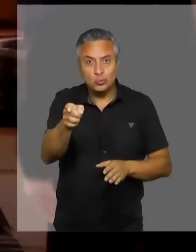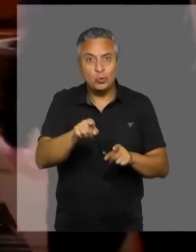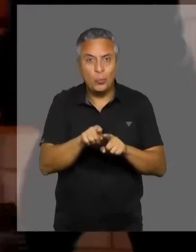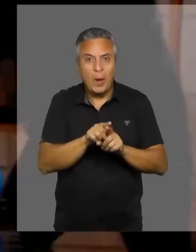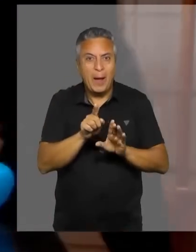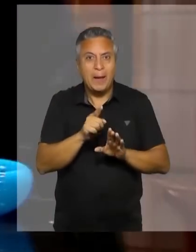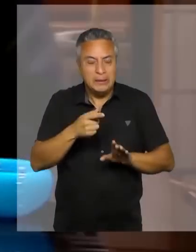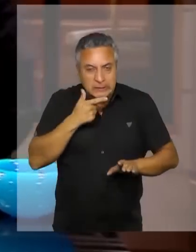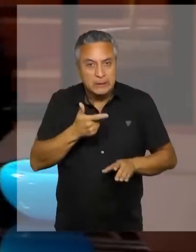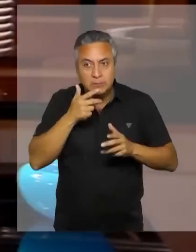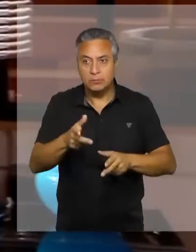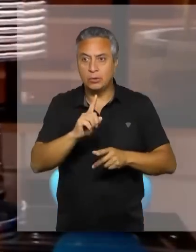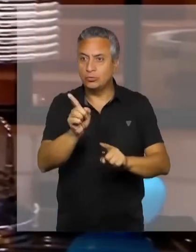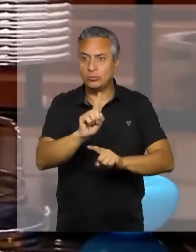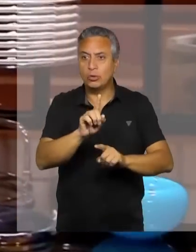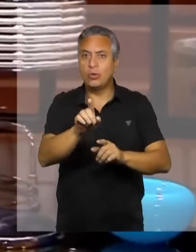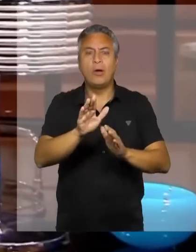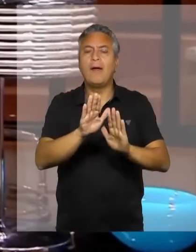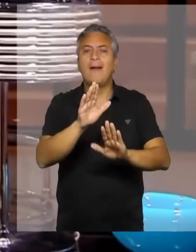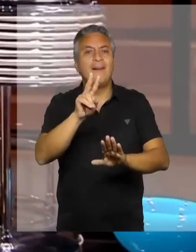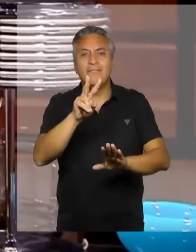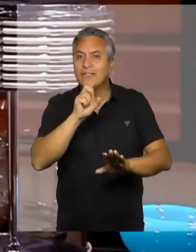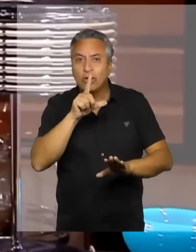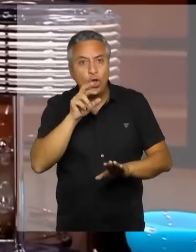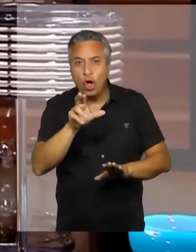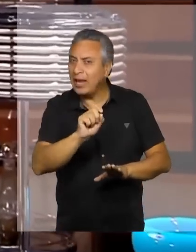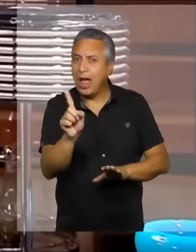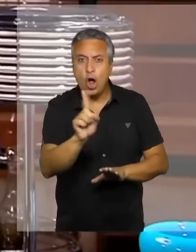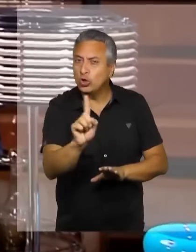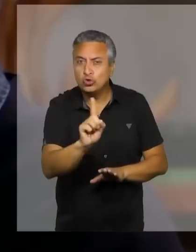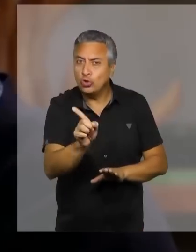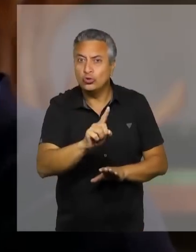Victoria, no es un capricho.